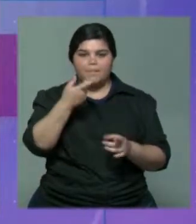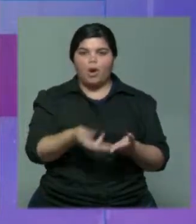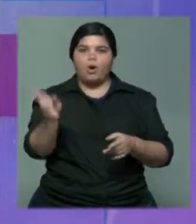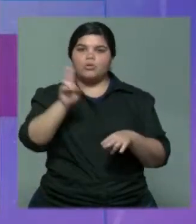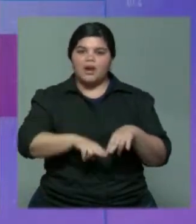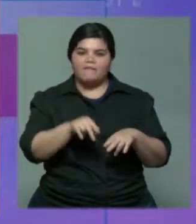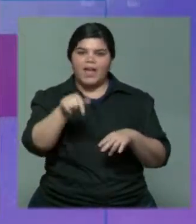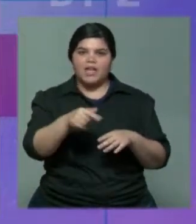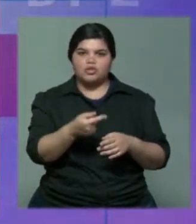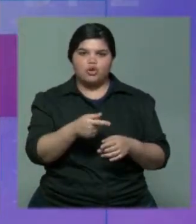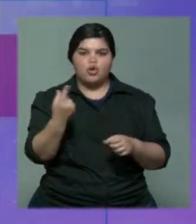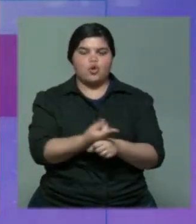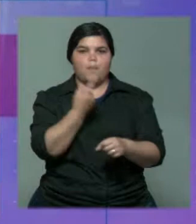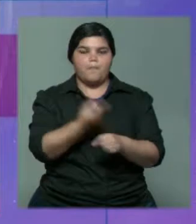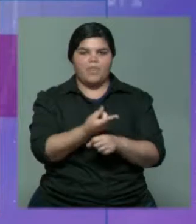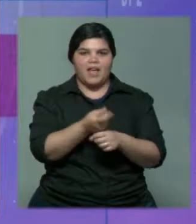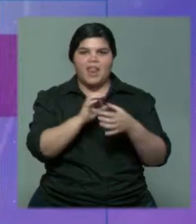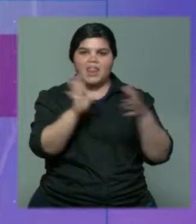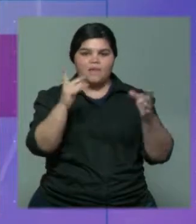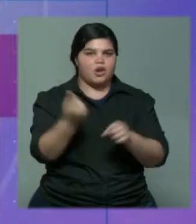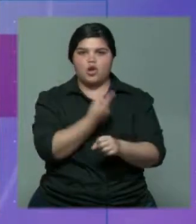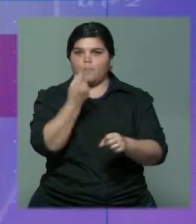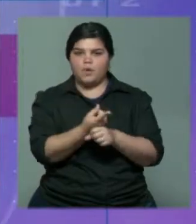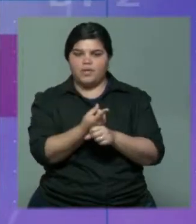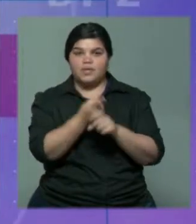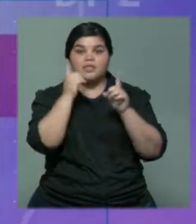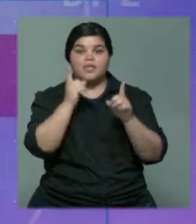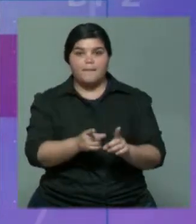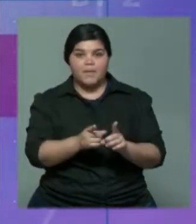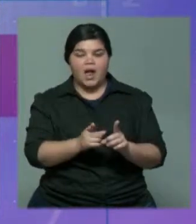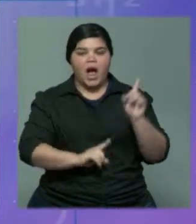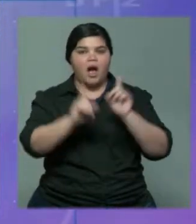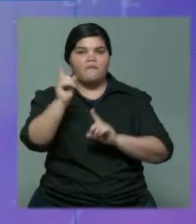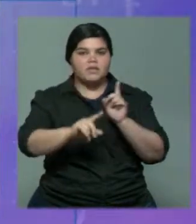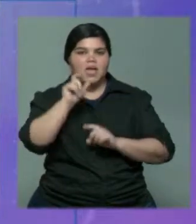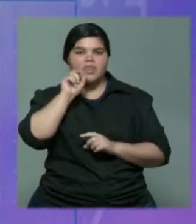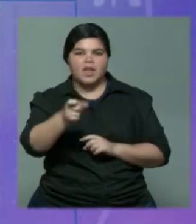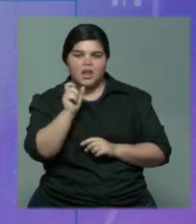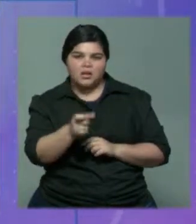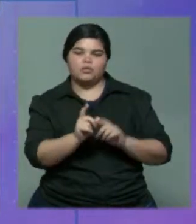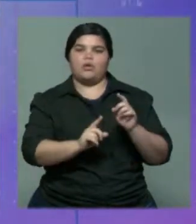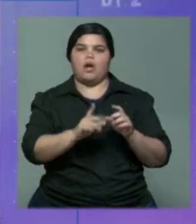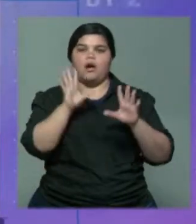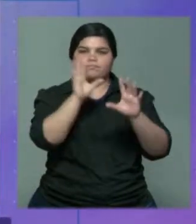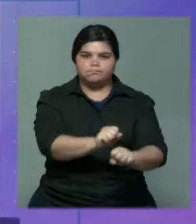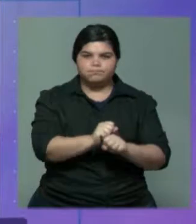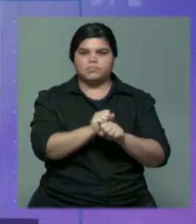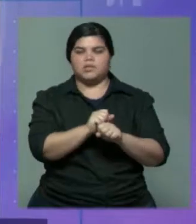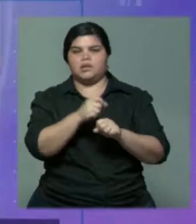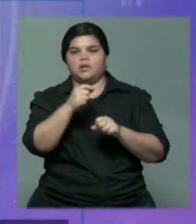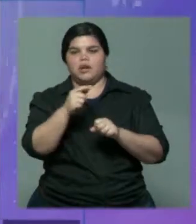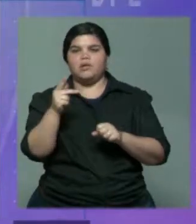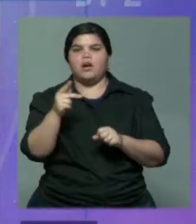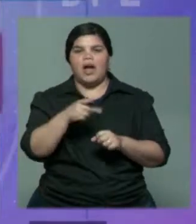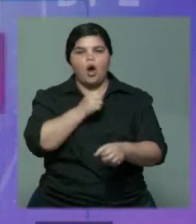libertad condicional. Muy bien. Y también analizamos que para determinados delitos, agresiones sexuales, secuestros extorsivos,